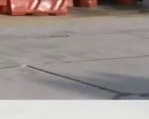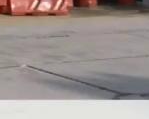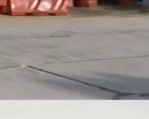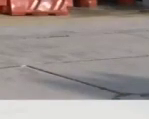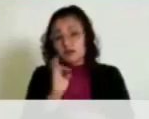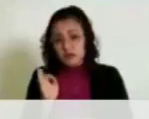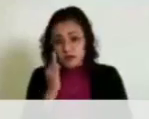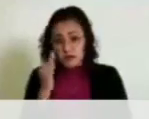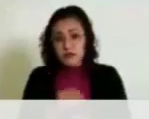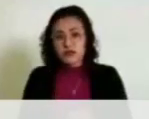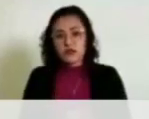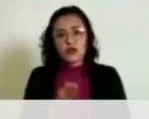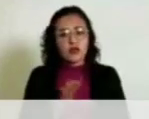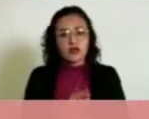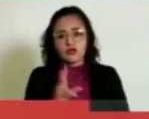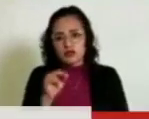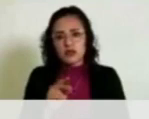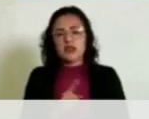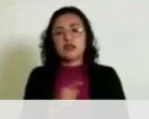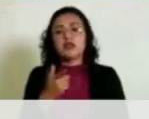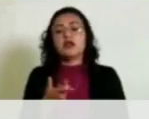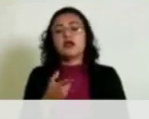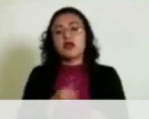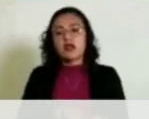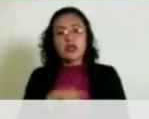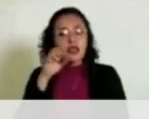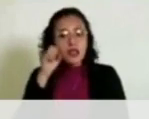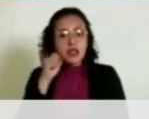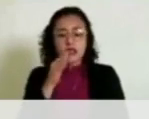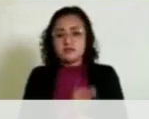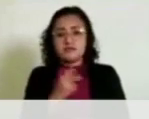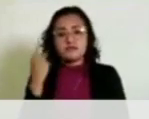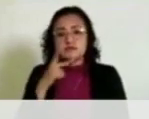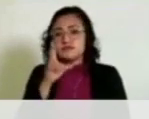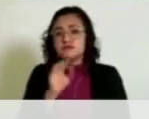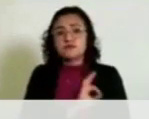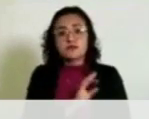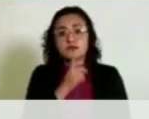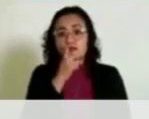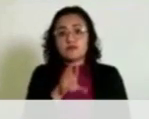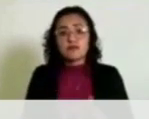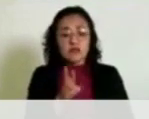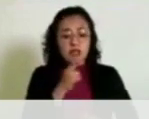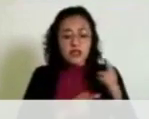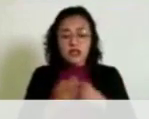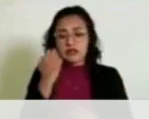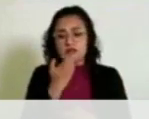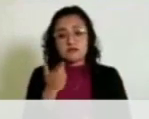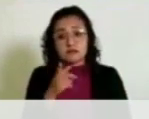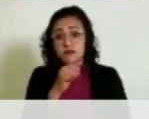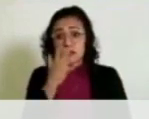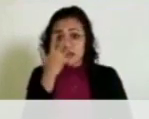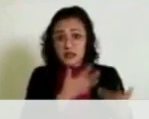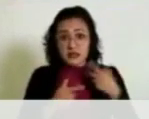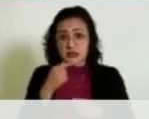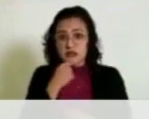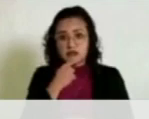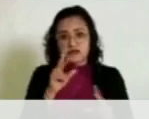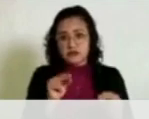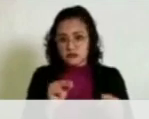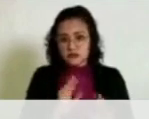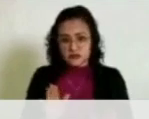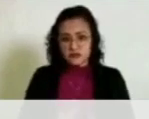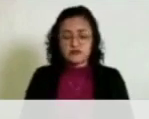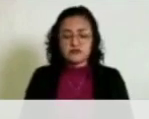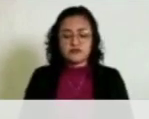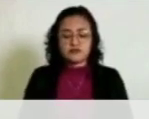federal no estamos en naranja y el pueblo no puede hablar de regreso a clases que no se confundan los niños